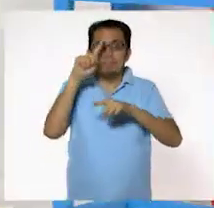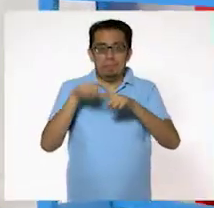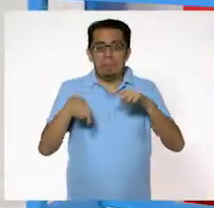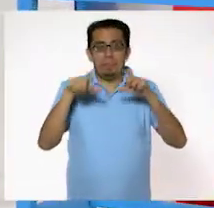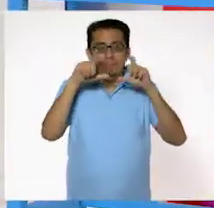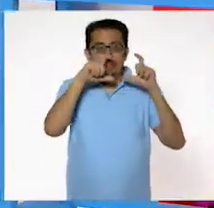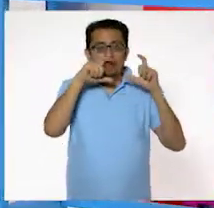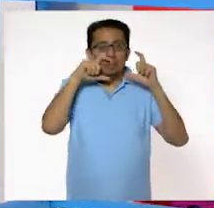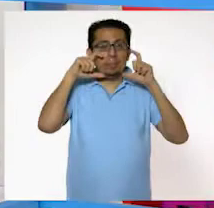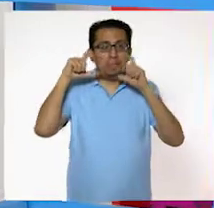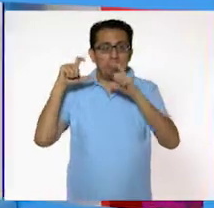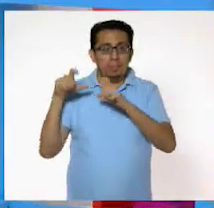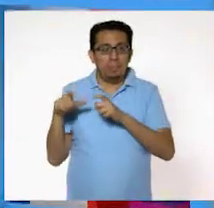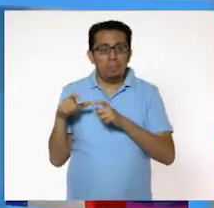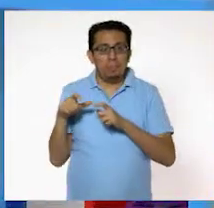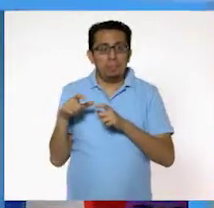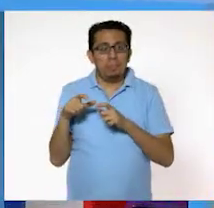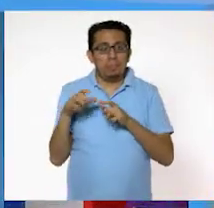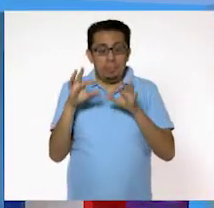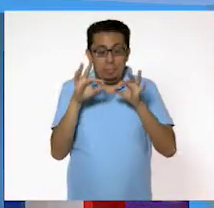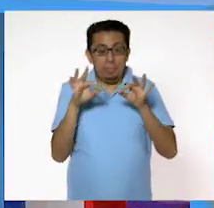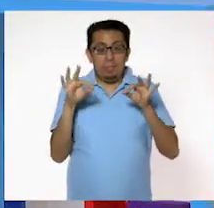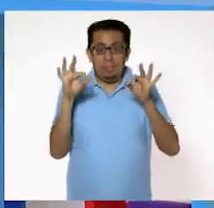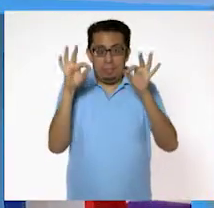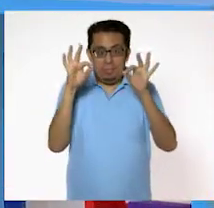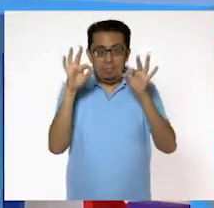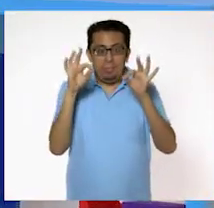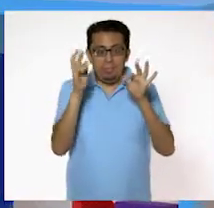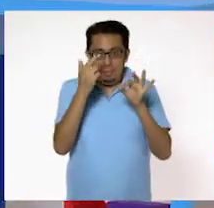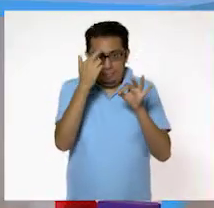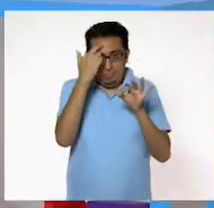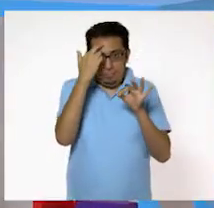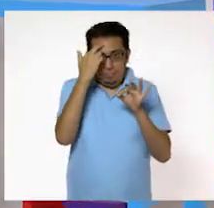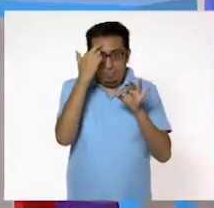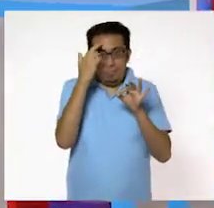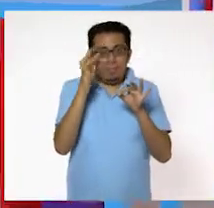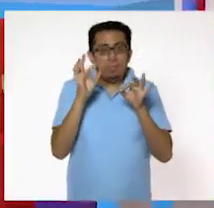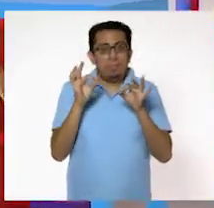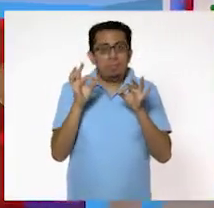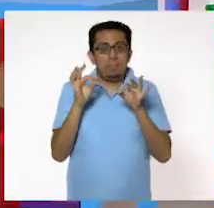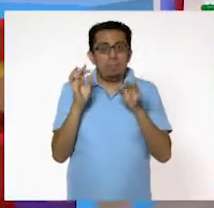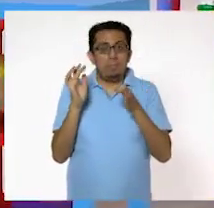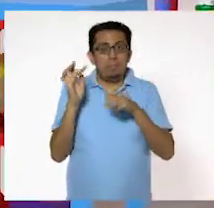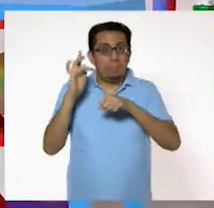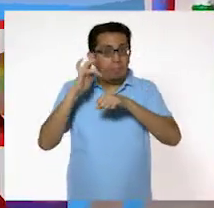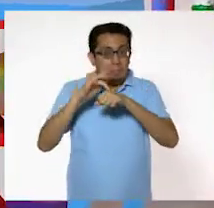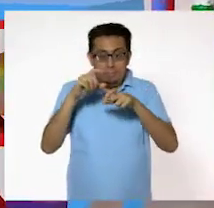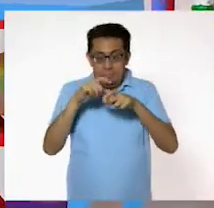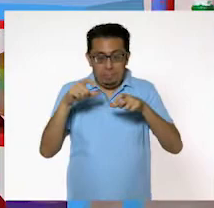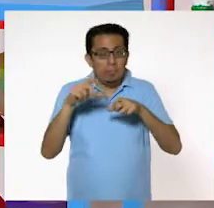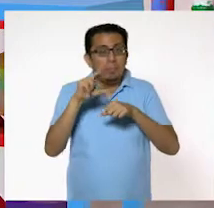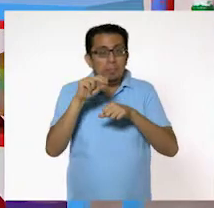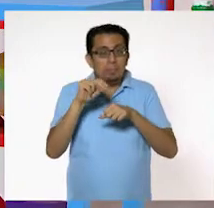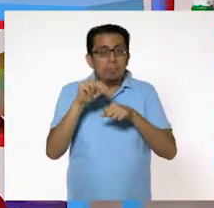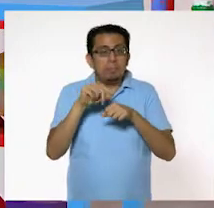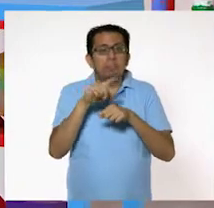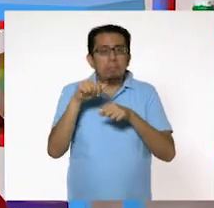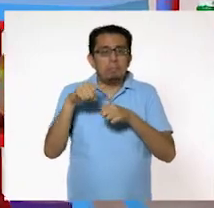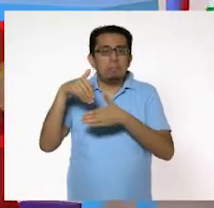cubrebocas y lo voy a agarrar aquí de las orillitas sin tocarlo. Lo voy a poner